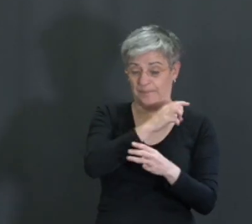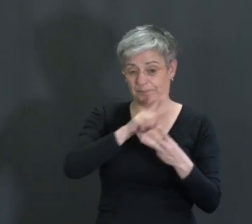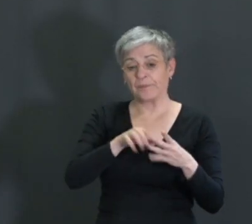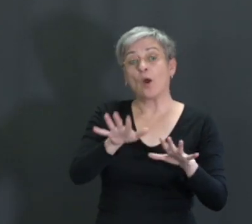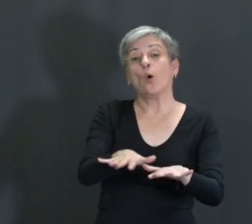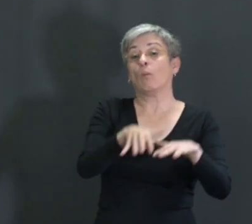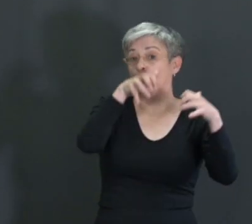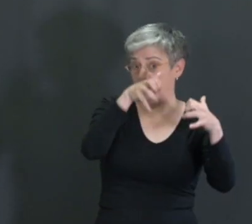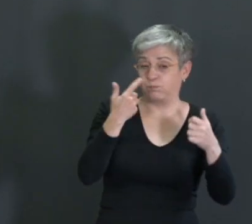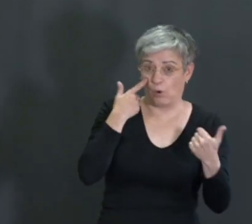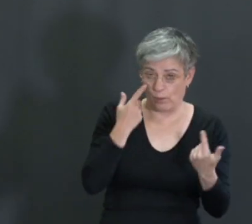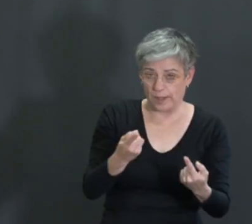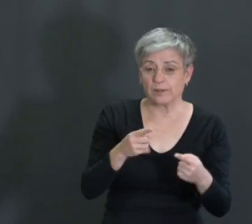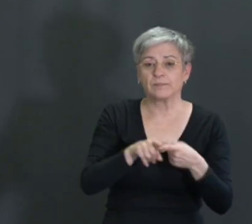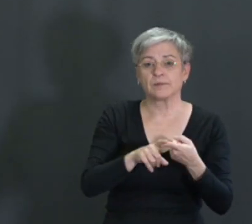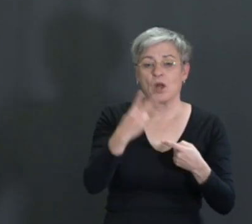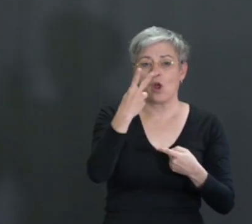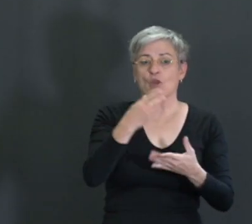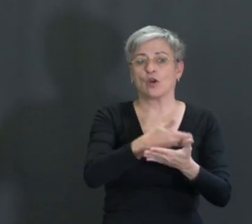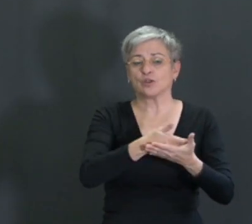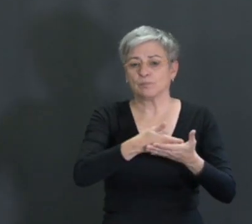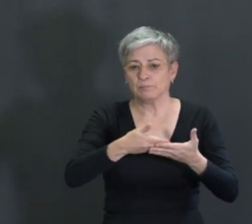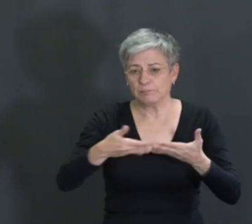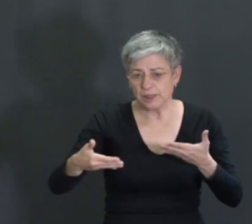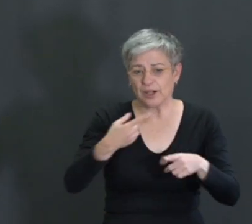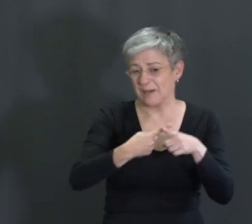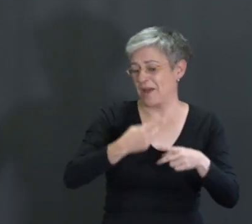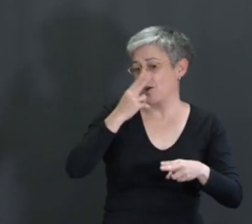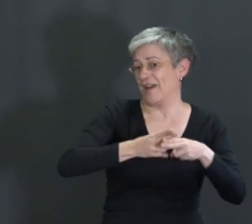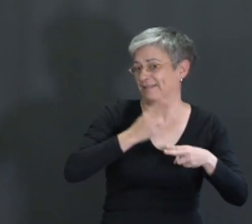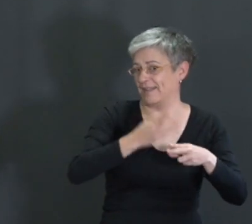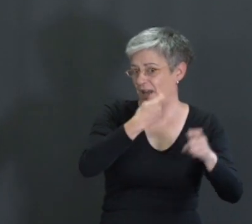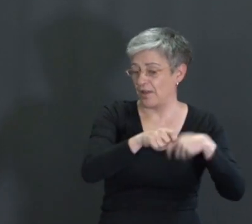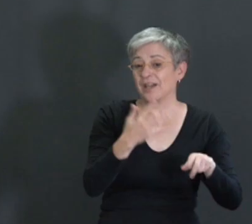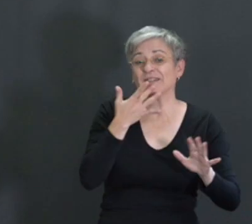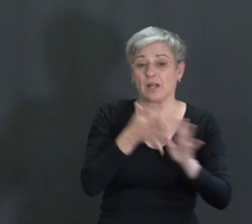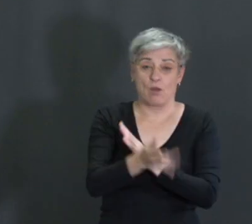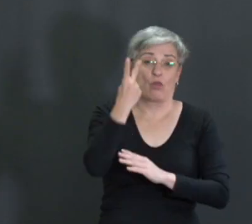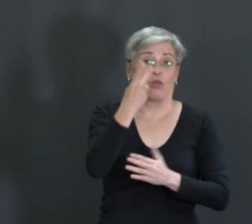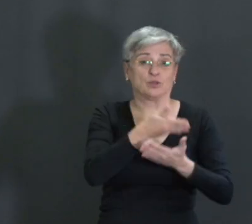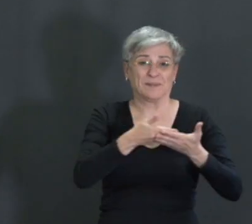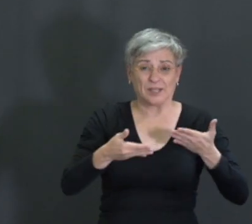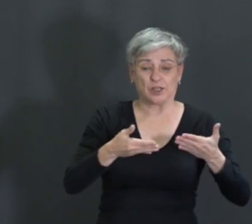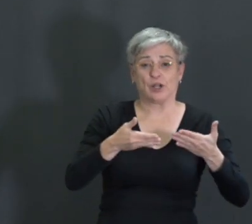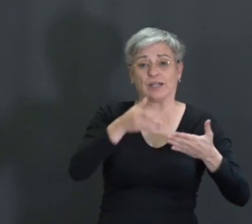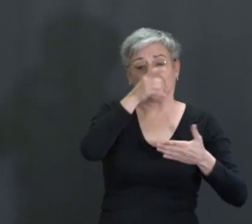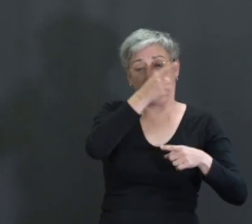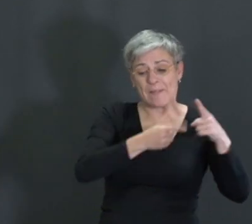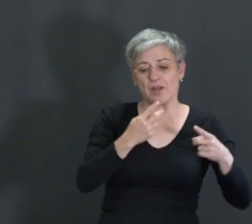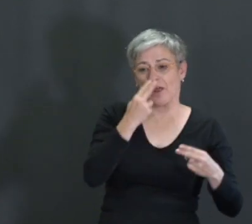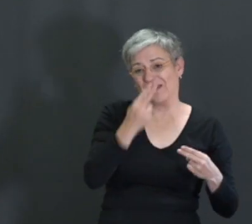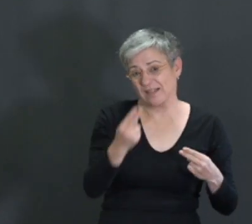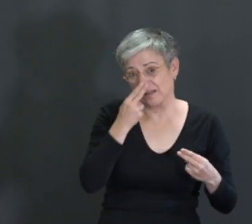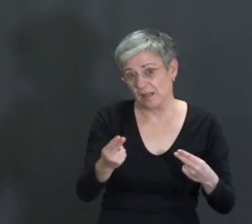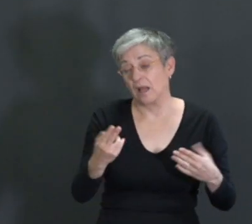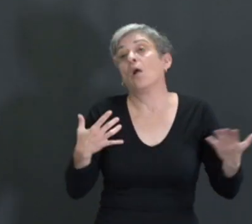hablado de público, 2,5 millones de entradas, 2,5 millones de visitantes, aunque algunos